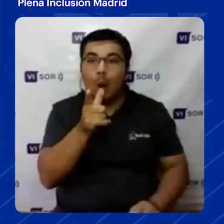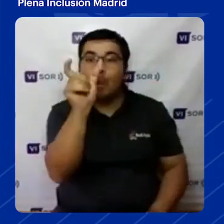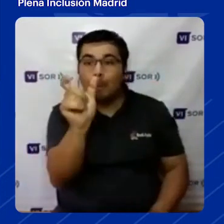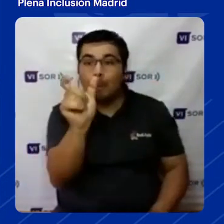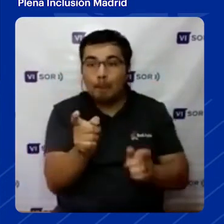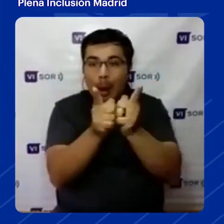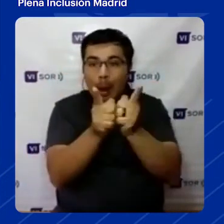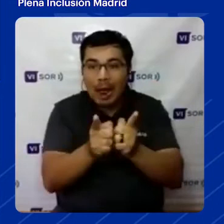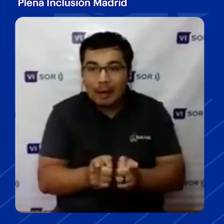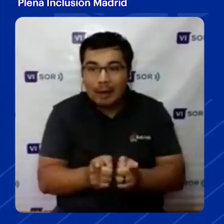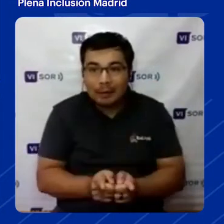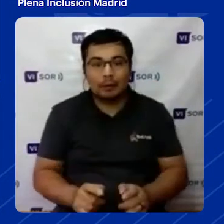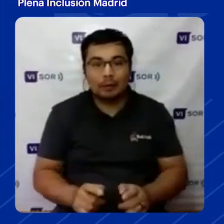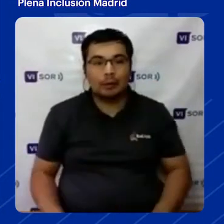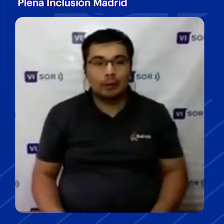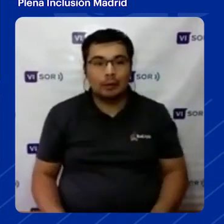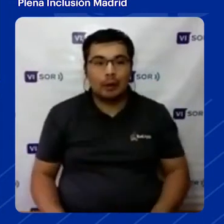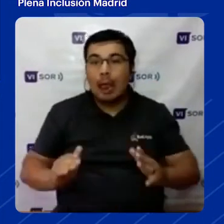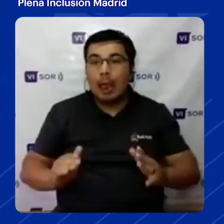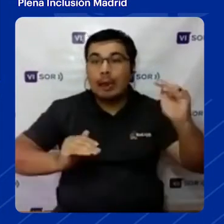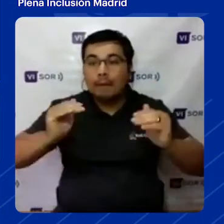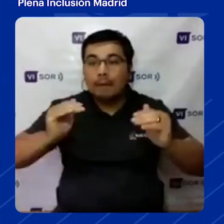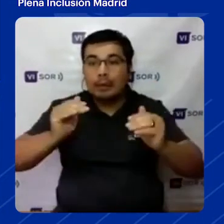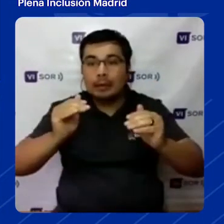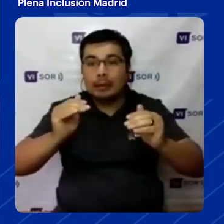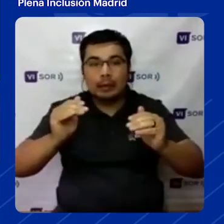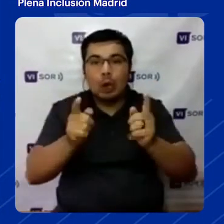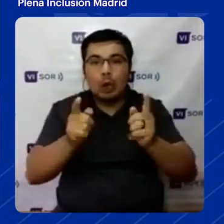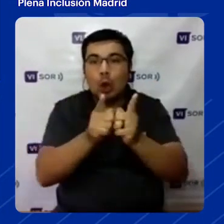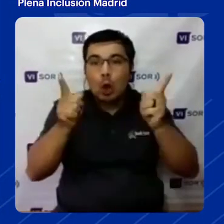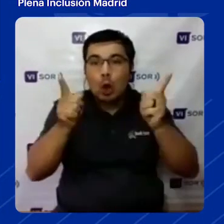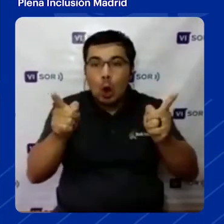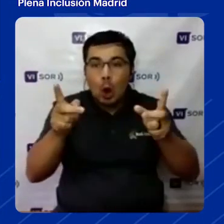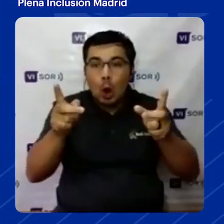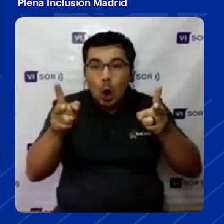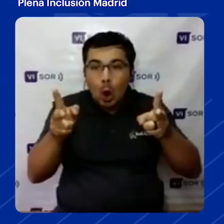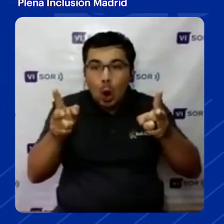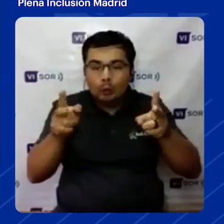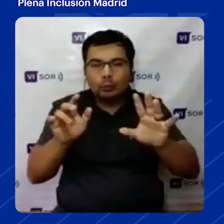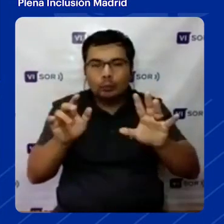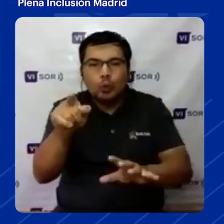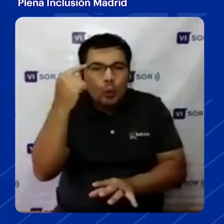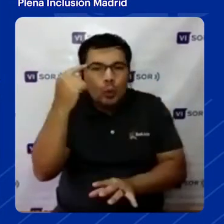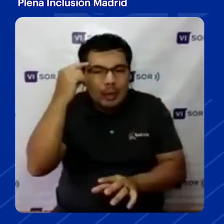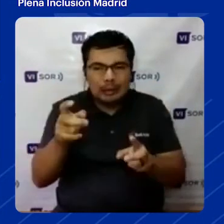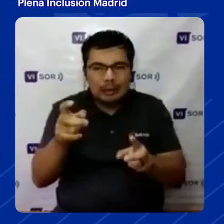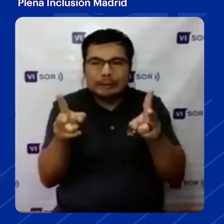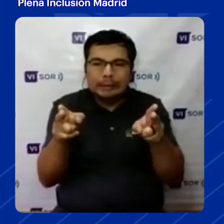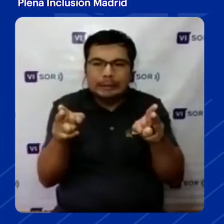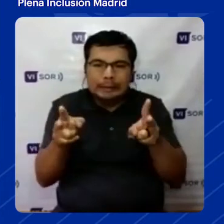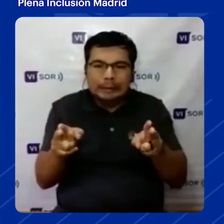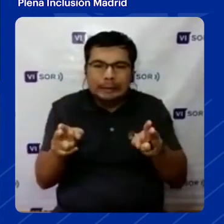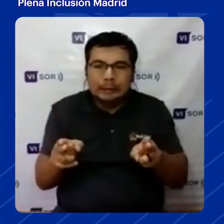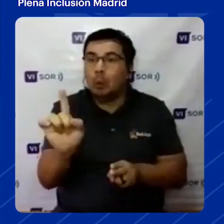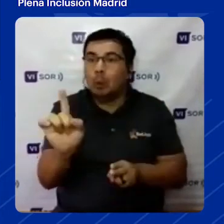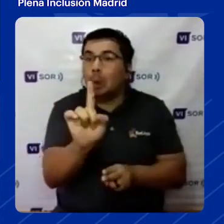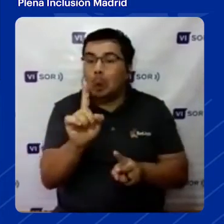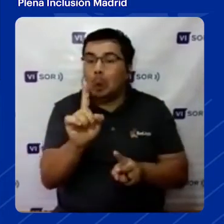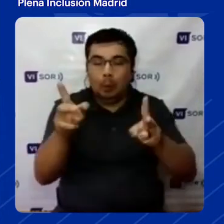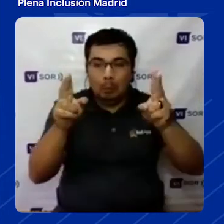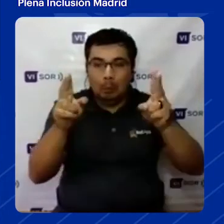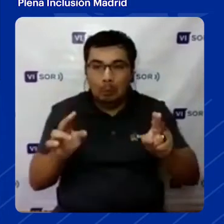son forzados, que cabrían más palabras a continuación, pero están hechas a propósito precisamente porque